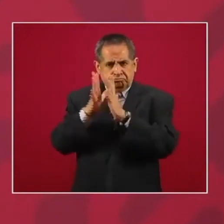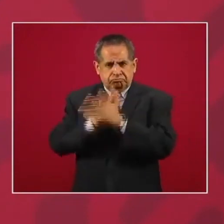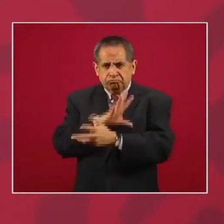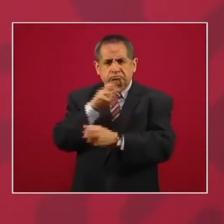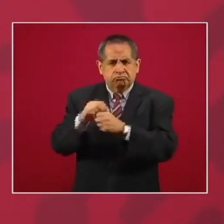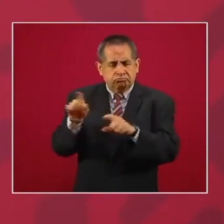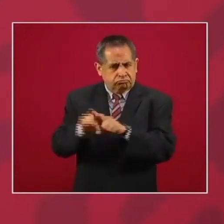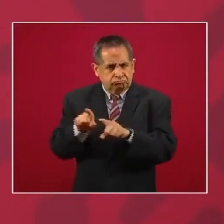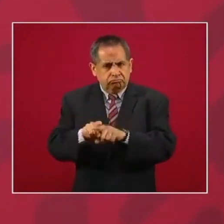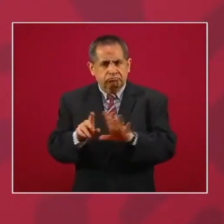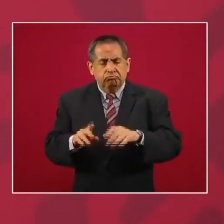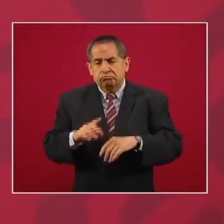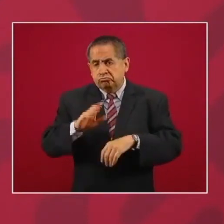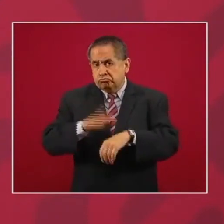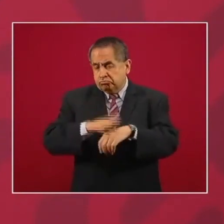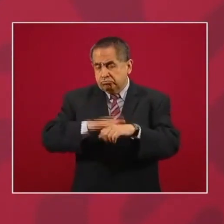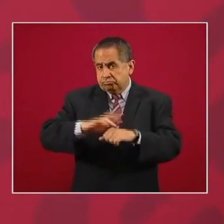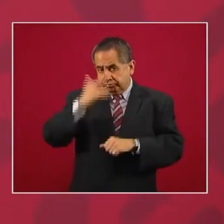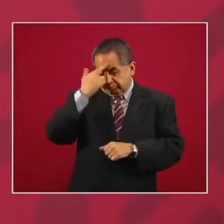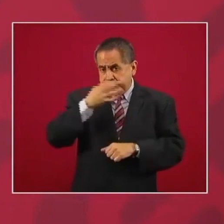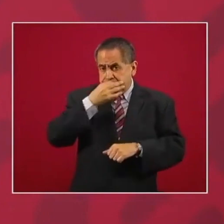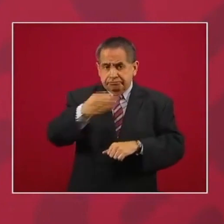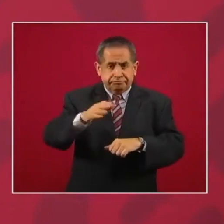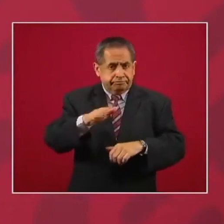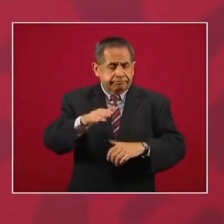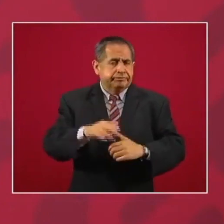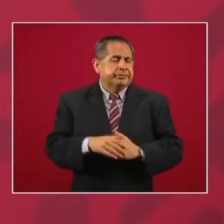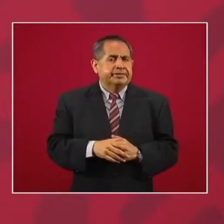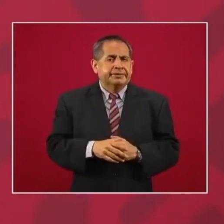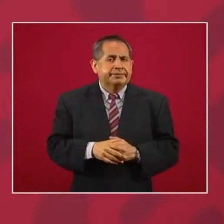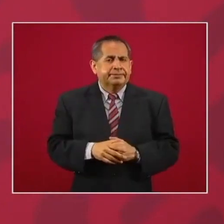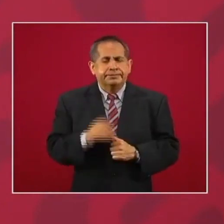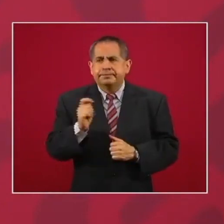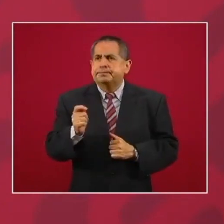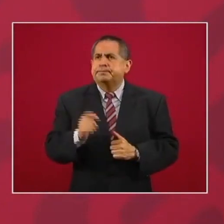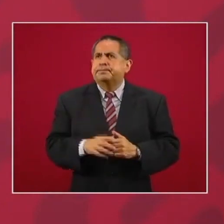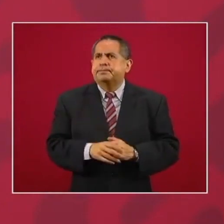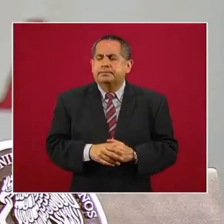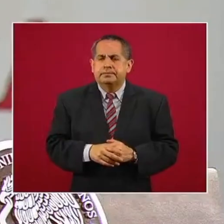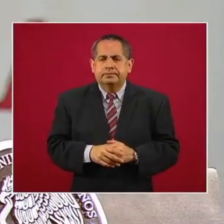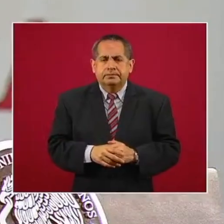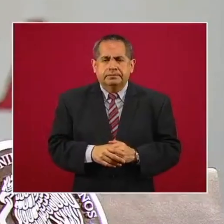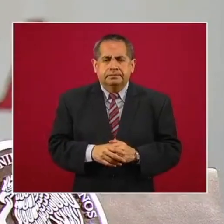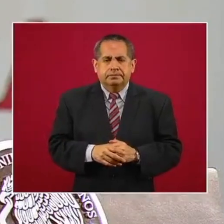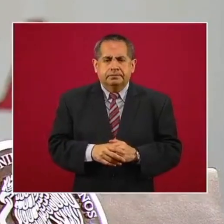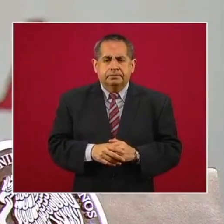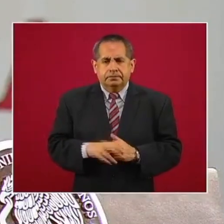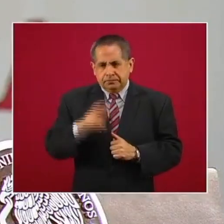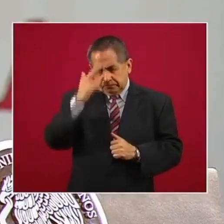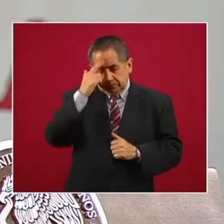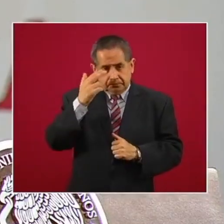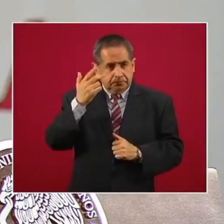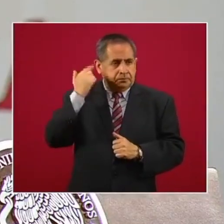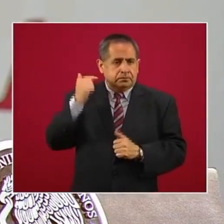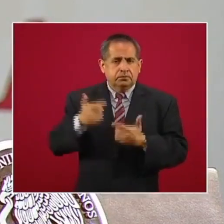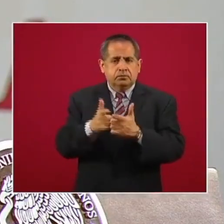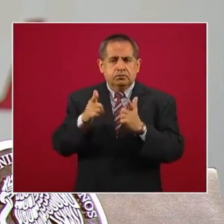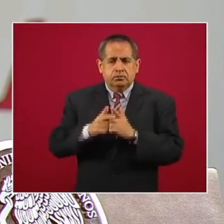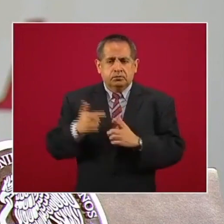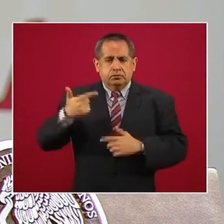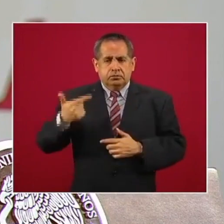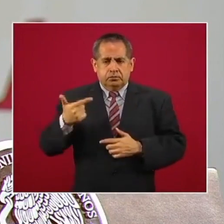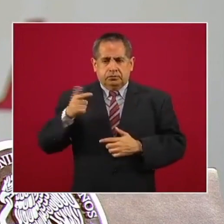ausentarse toda esta semana por motivos que nadie reveló el presidente afirmó que de acuerdo con lo informado